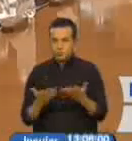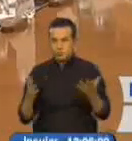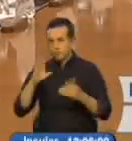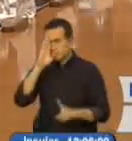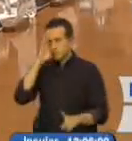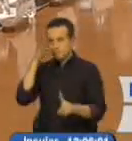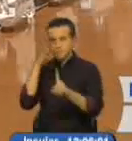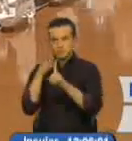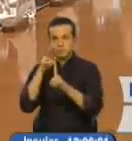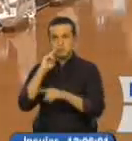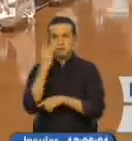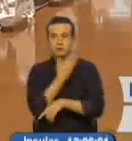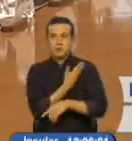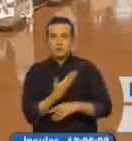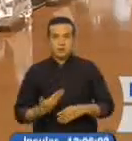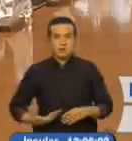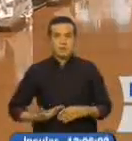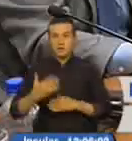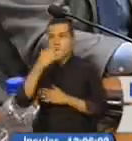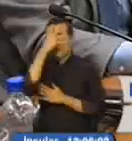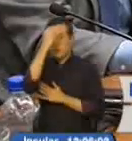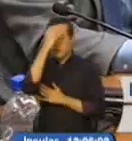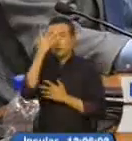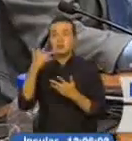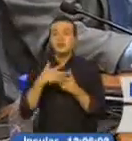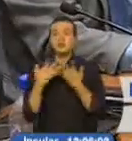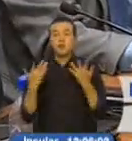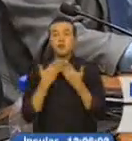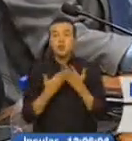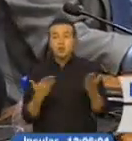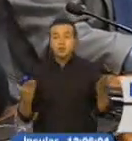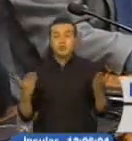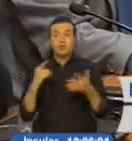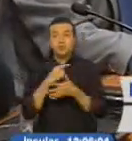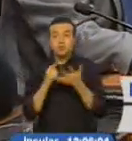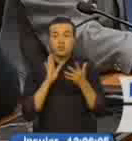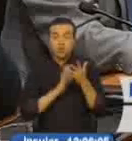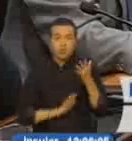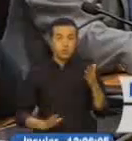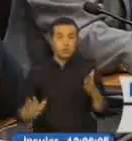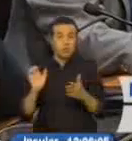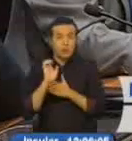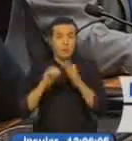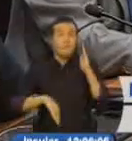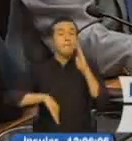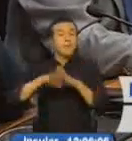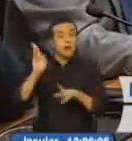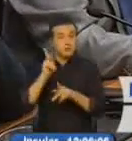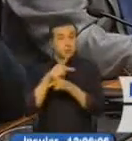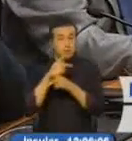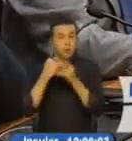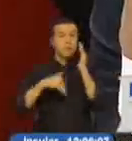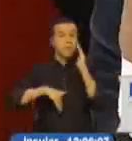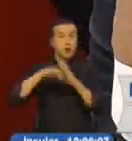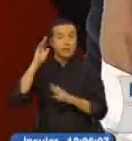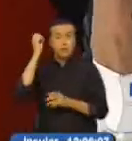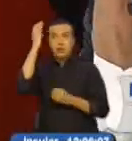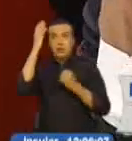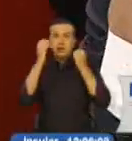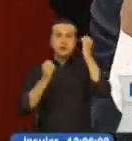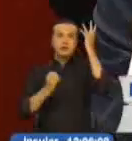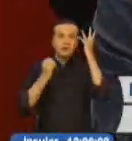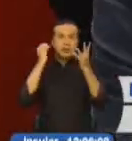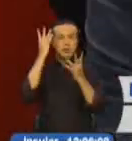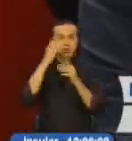El objetivo, a decir del vicepresidente Jorge Glass, es lograr que los bienes y productos ecuatorianos alcancen mayor productividad e innovación. En realidad